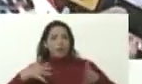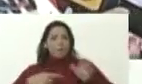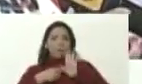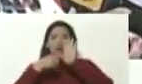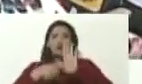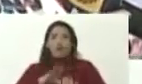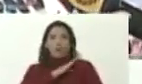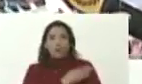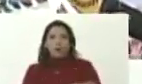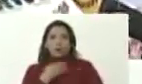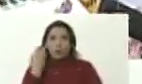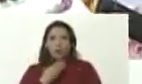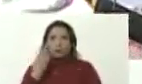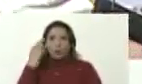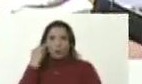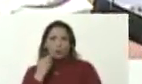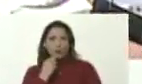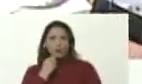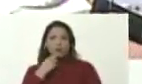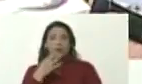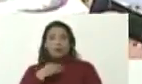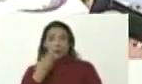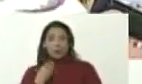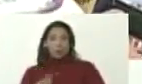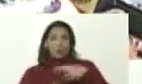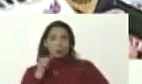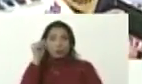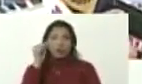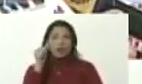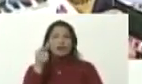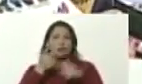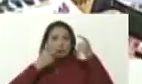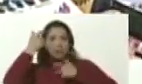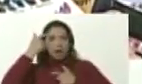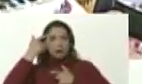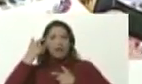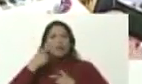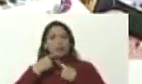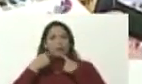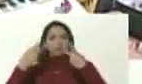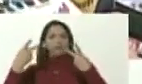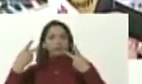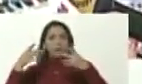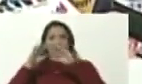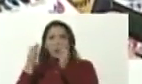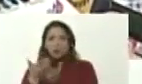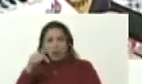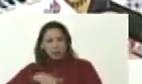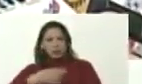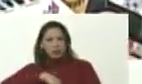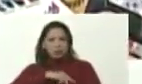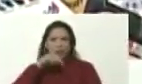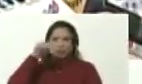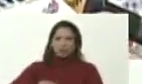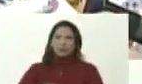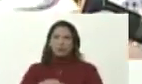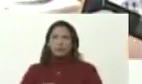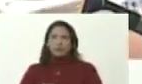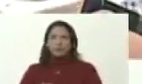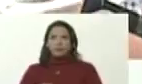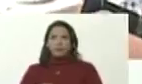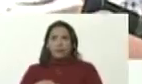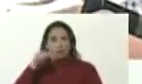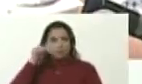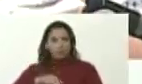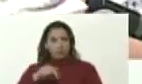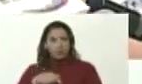de la juventud bolivariana, de la juventud revolucionaria, de la juventud de Chávez, a decirle al mundo, aquí estamos. Como dicen ellos, aquí está, esta